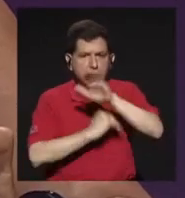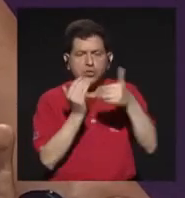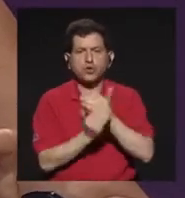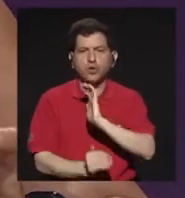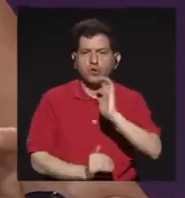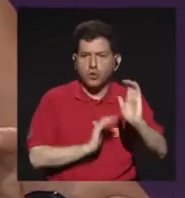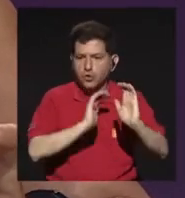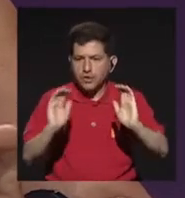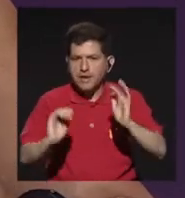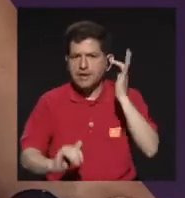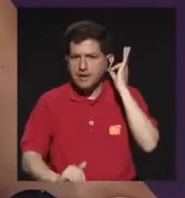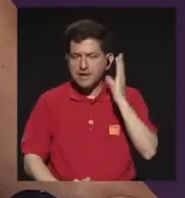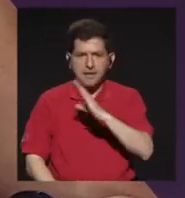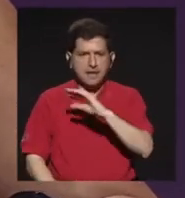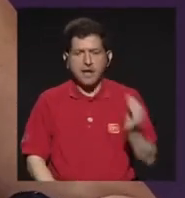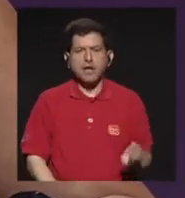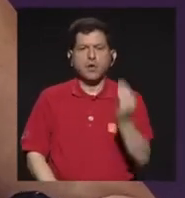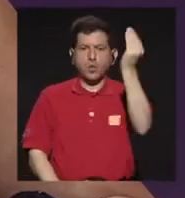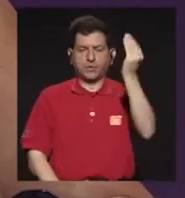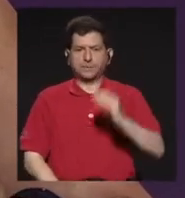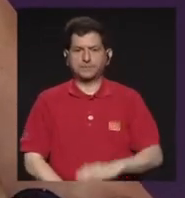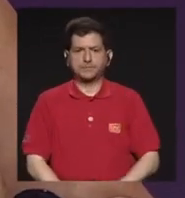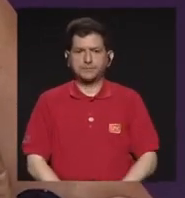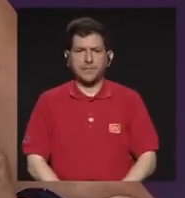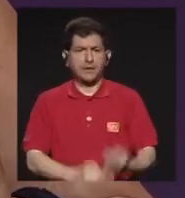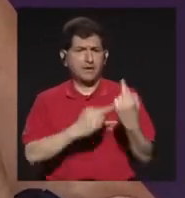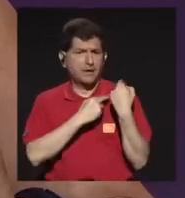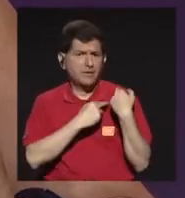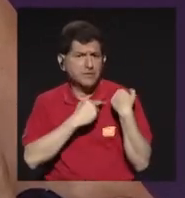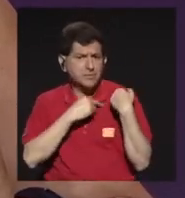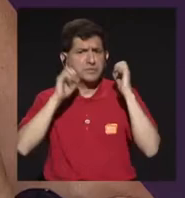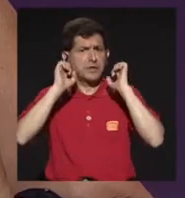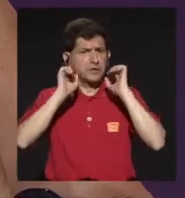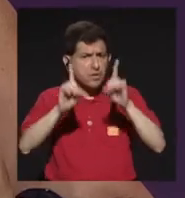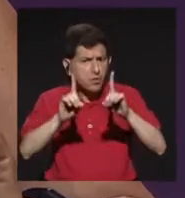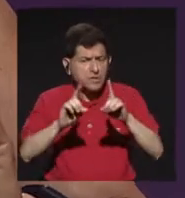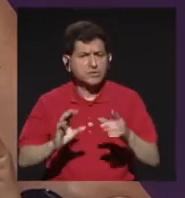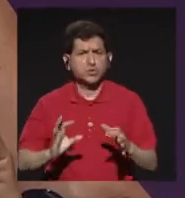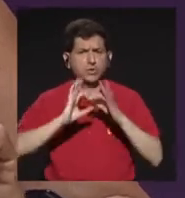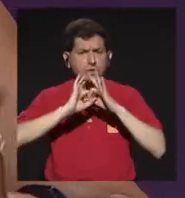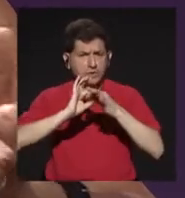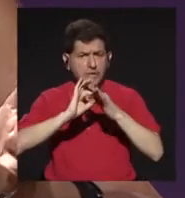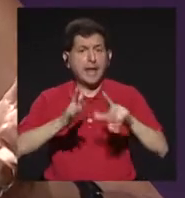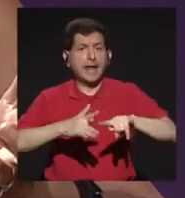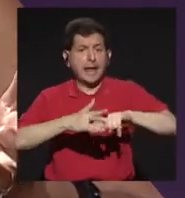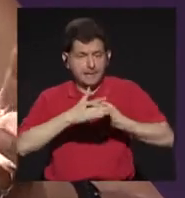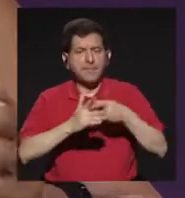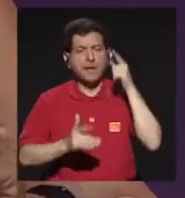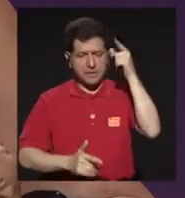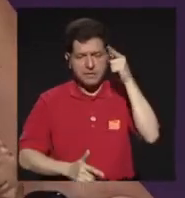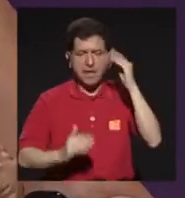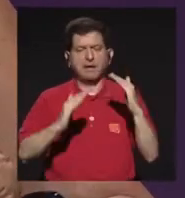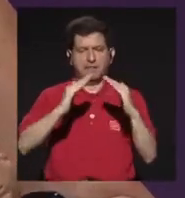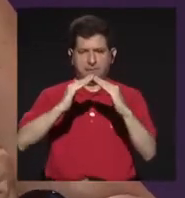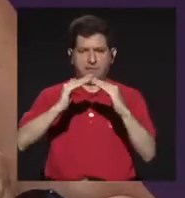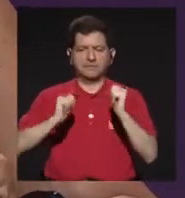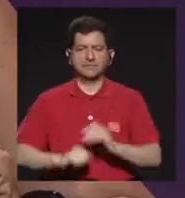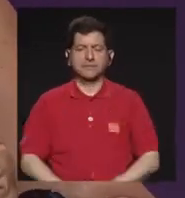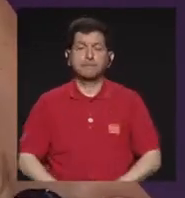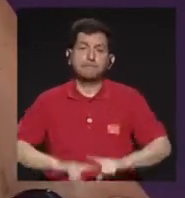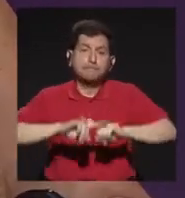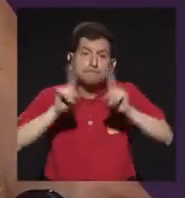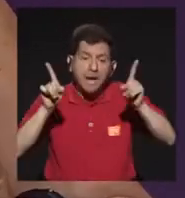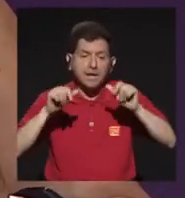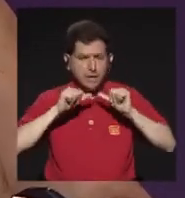niño, niña y adolescente. La responsabilidad en educar en sexualidad empieza, por supuesto, en el hogar. Sin